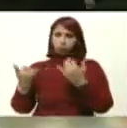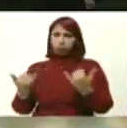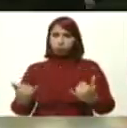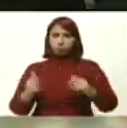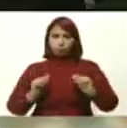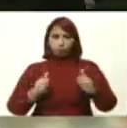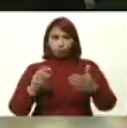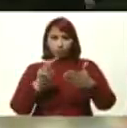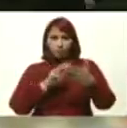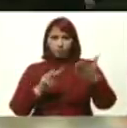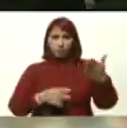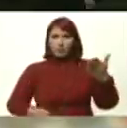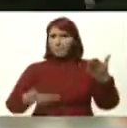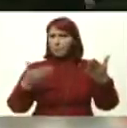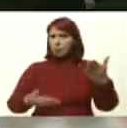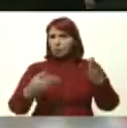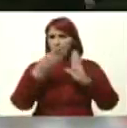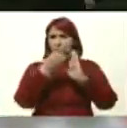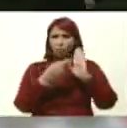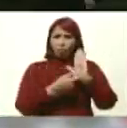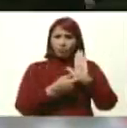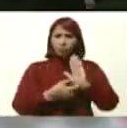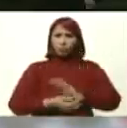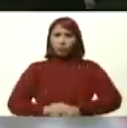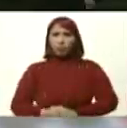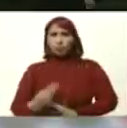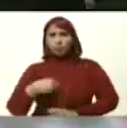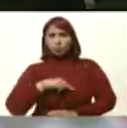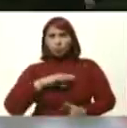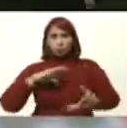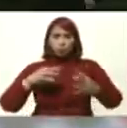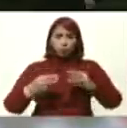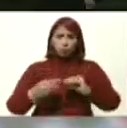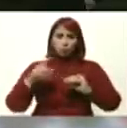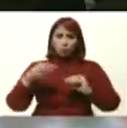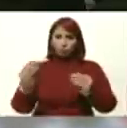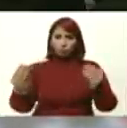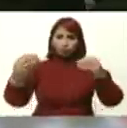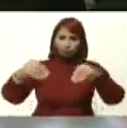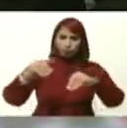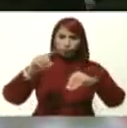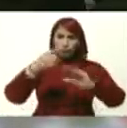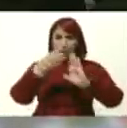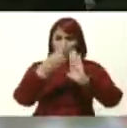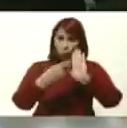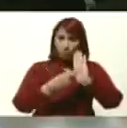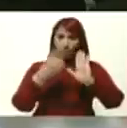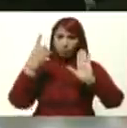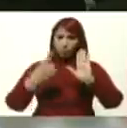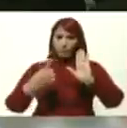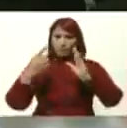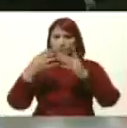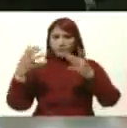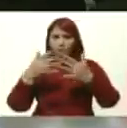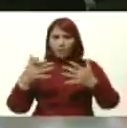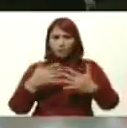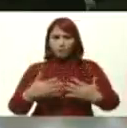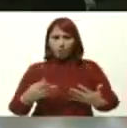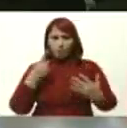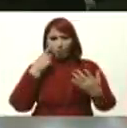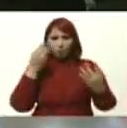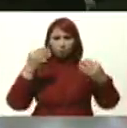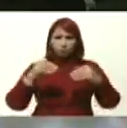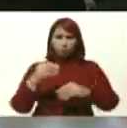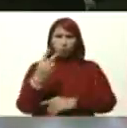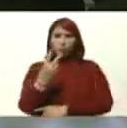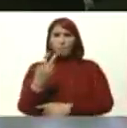un importante documento que hemos adoptado en consenso. Ese documento lo redactamos en consenso, a dos